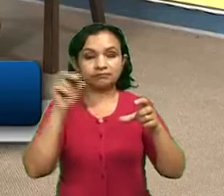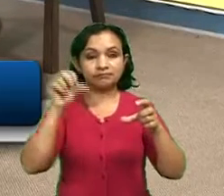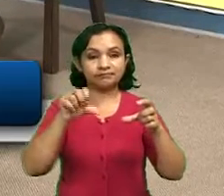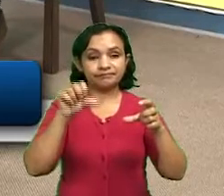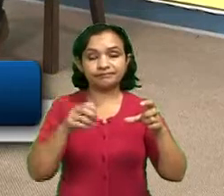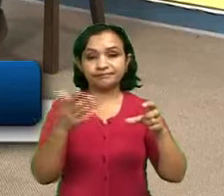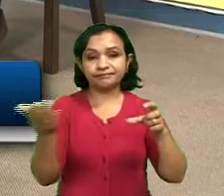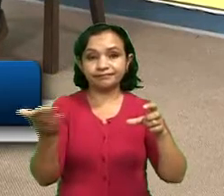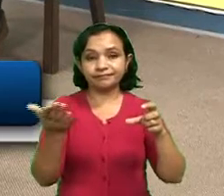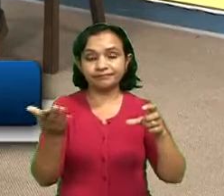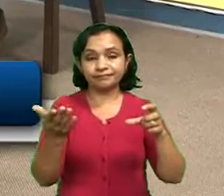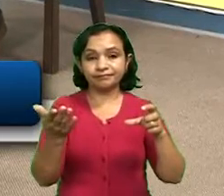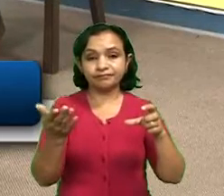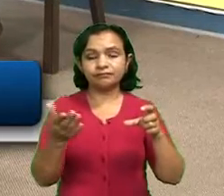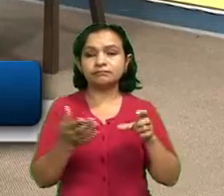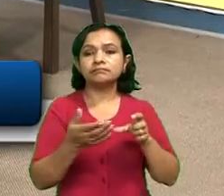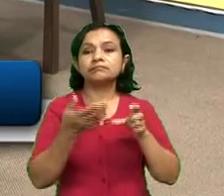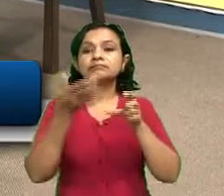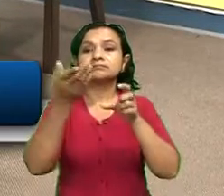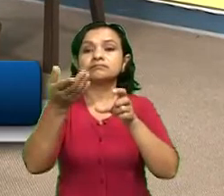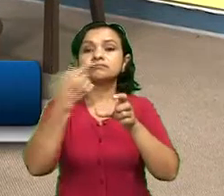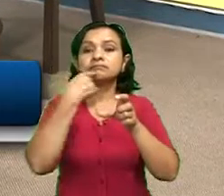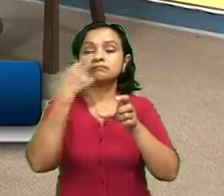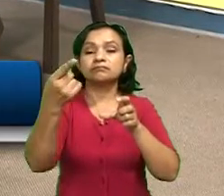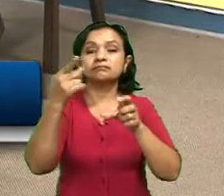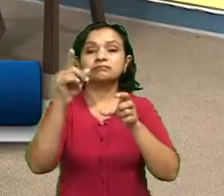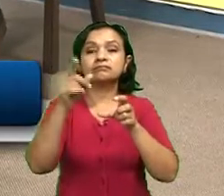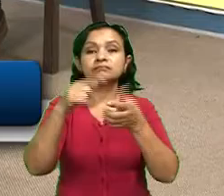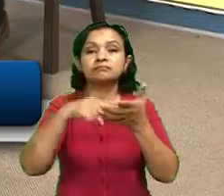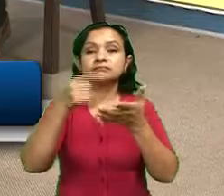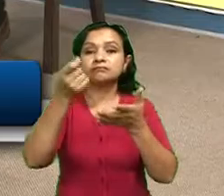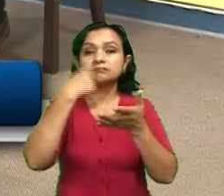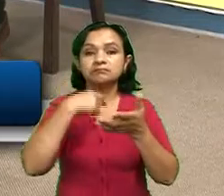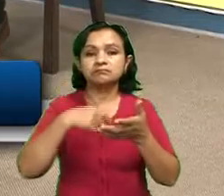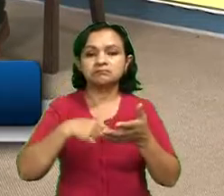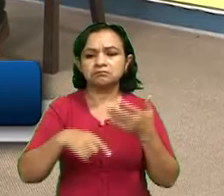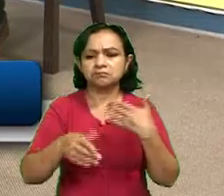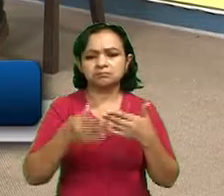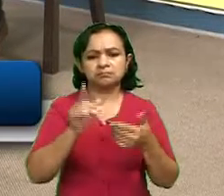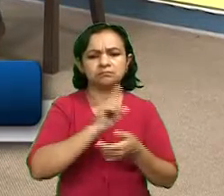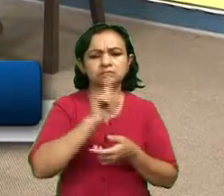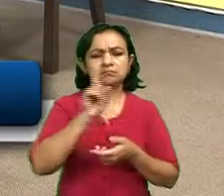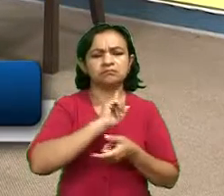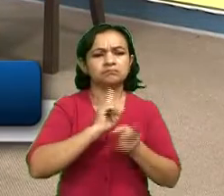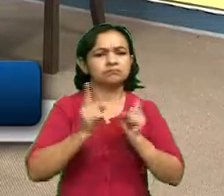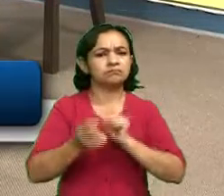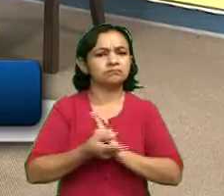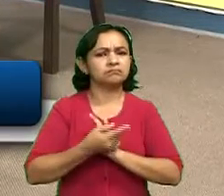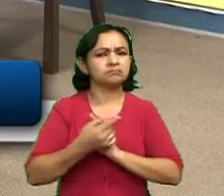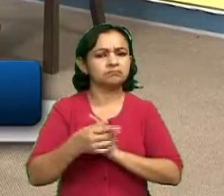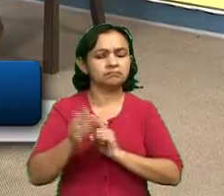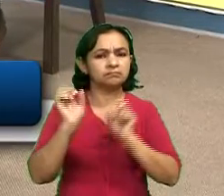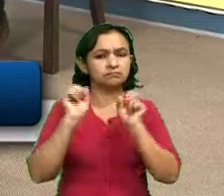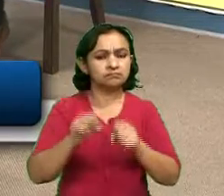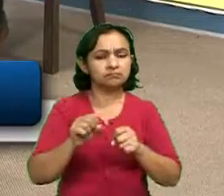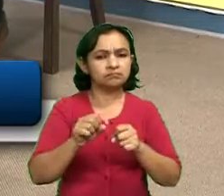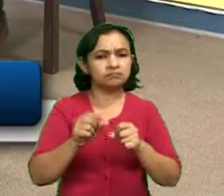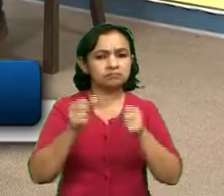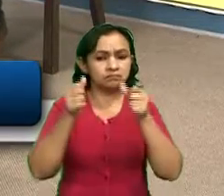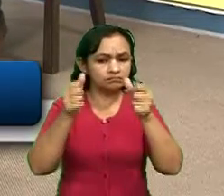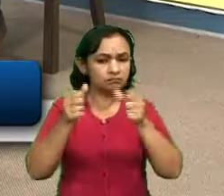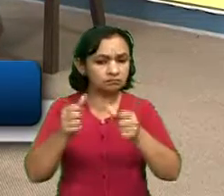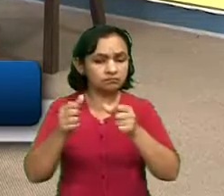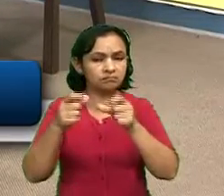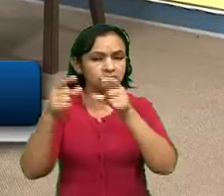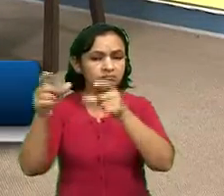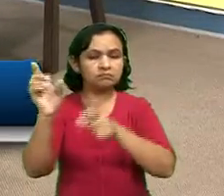vencimiento, le fue a reclamar a la farmacia, la farmacia no se lo cambió, ¿puede presentar alguna queja